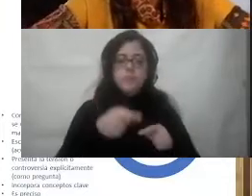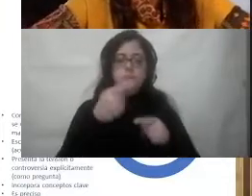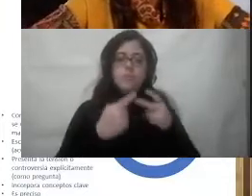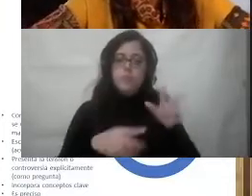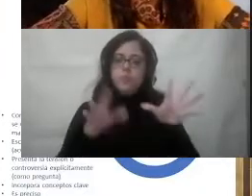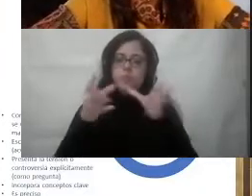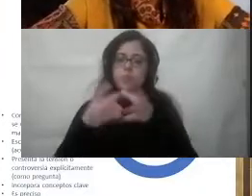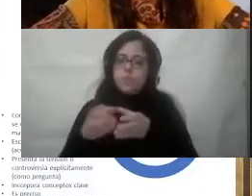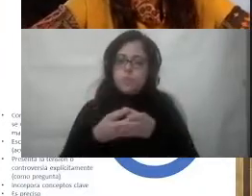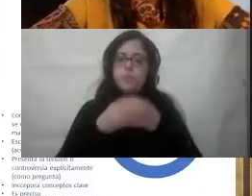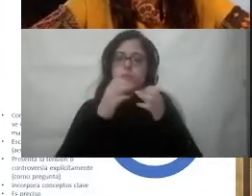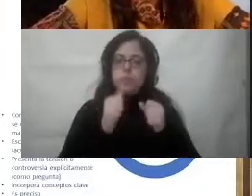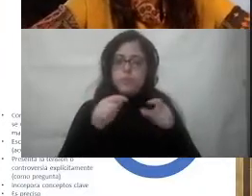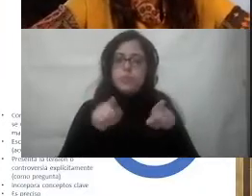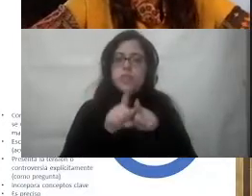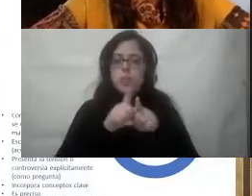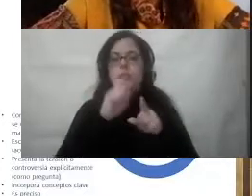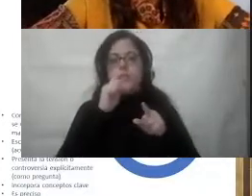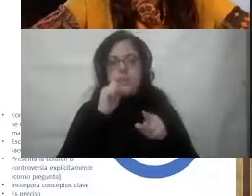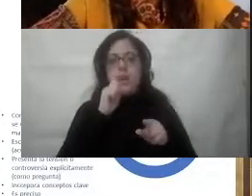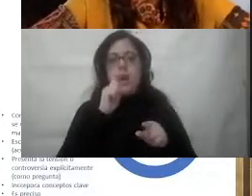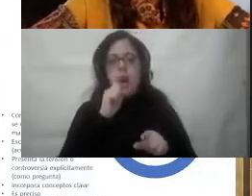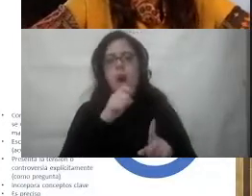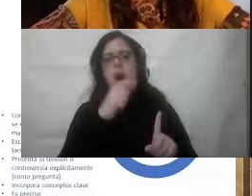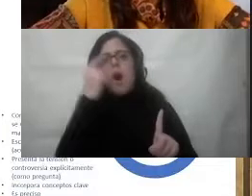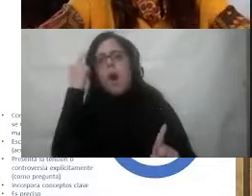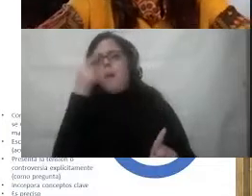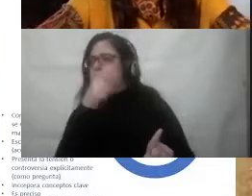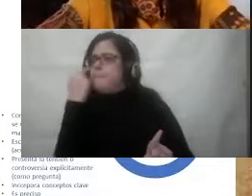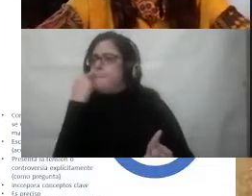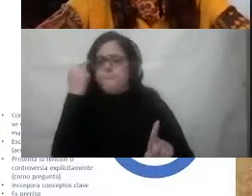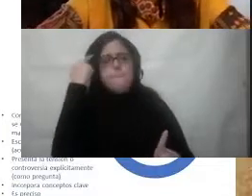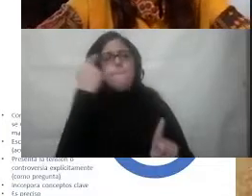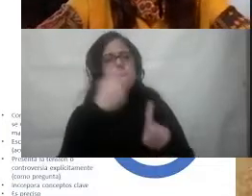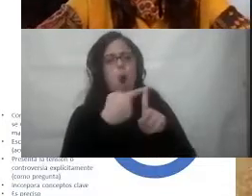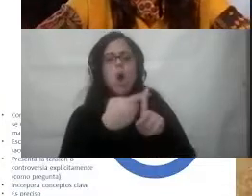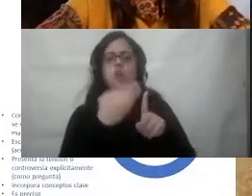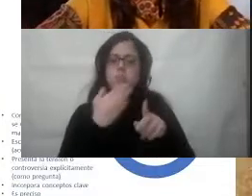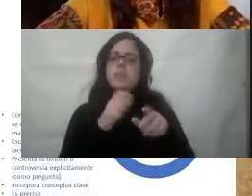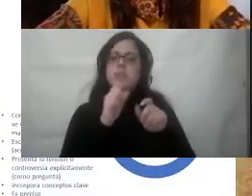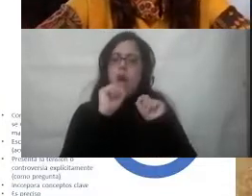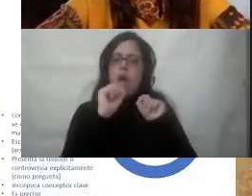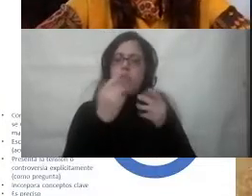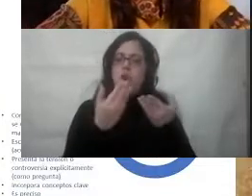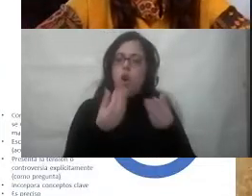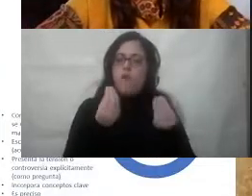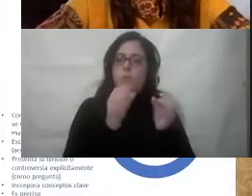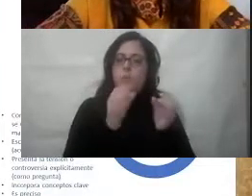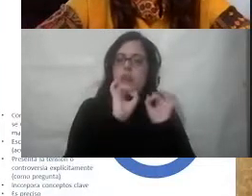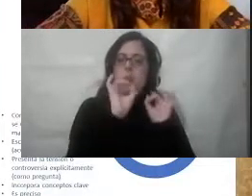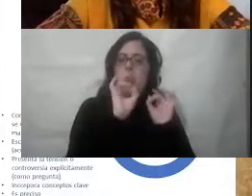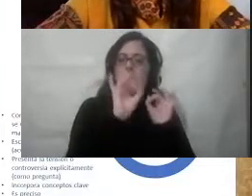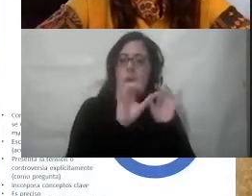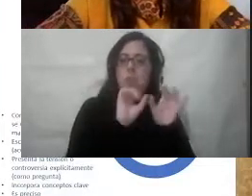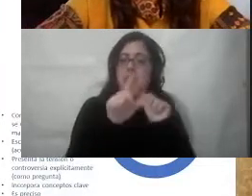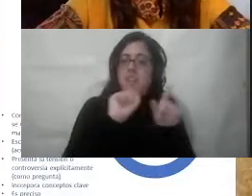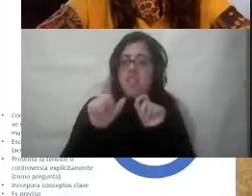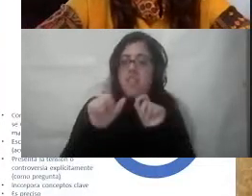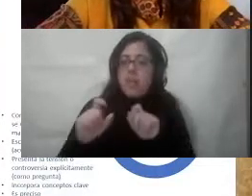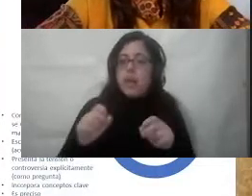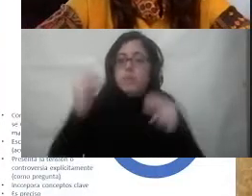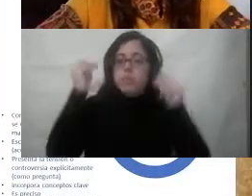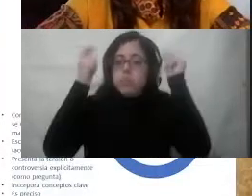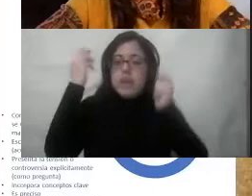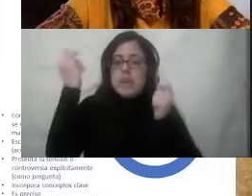van a poder rescatar lo bueno que se pueda ir dando y defender la idea que uno tenga, obviamente con los resultados que uno va